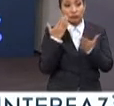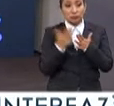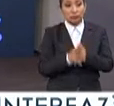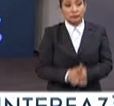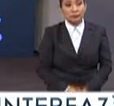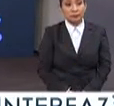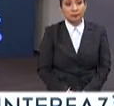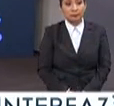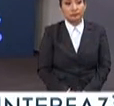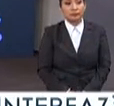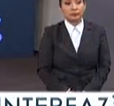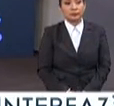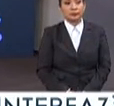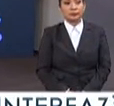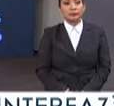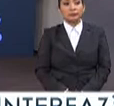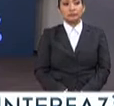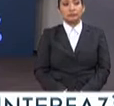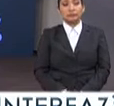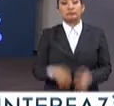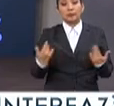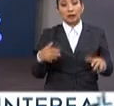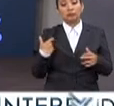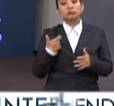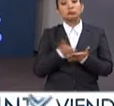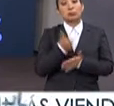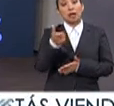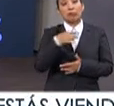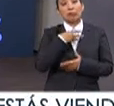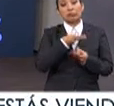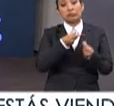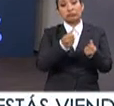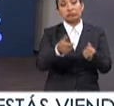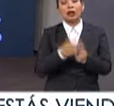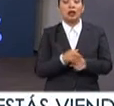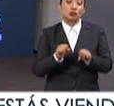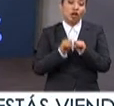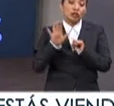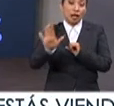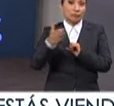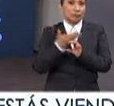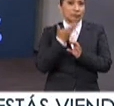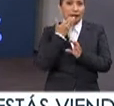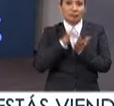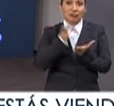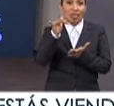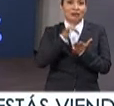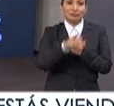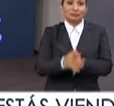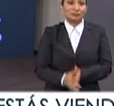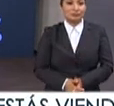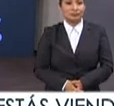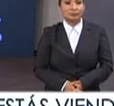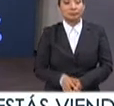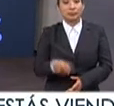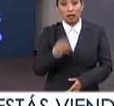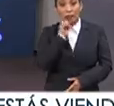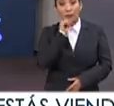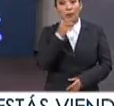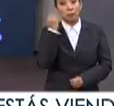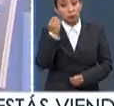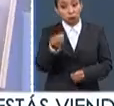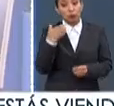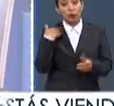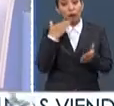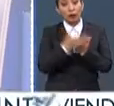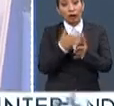a las guarderías pues si es un monto importante bueno la sociedad está necesidad porque además tiene mucha